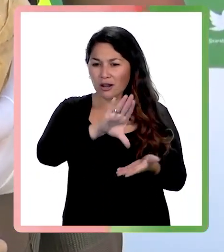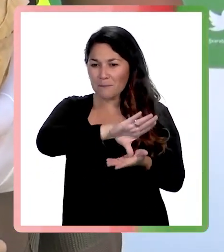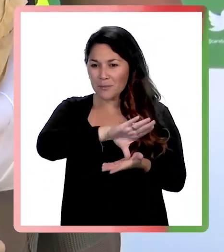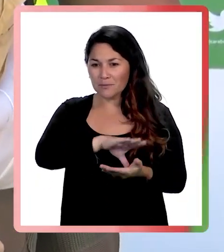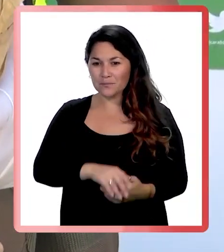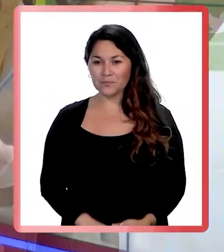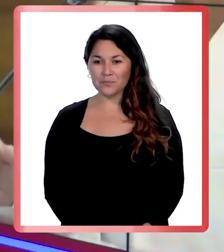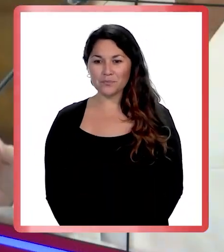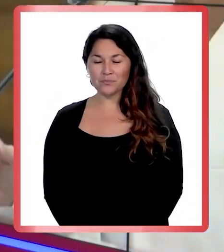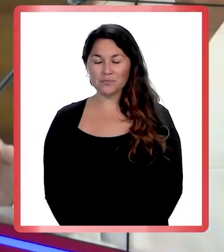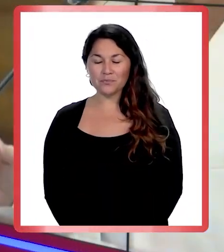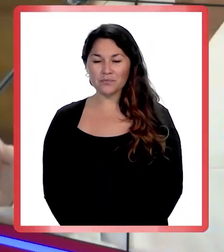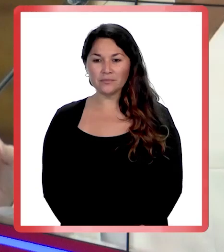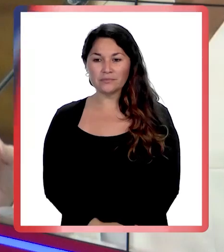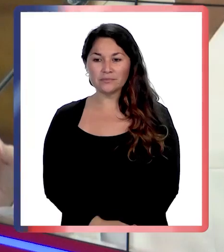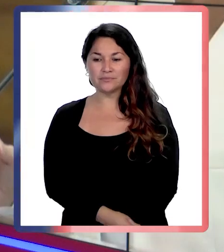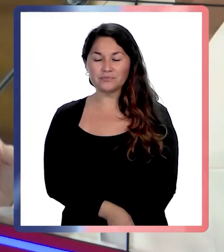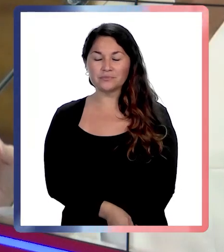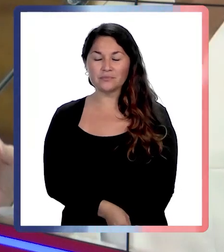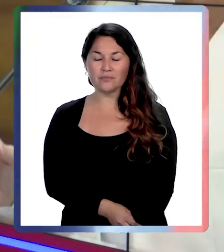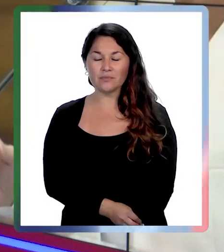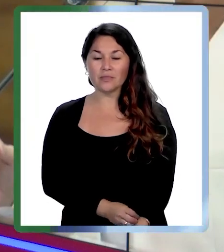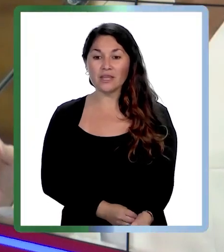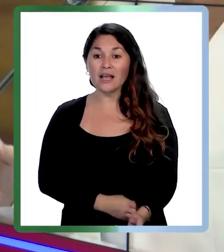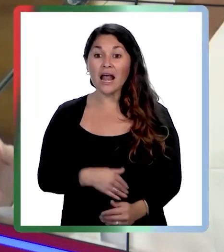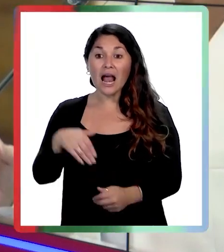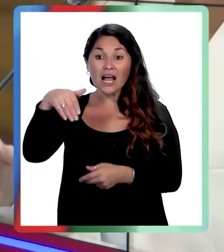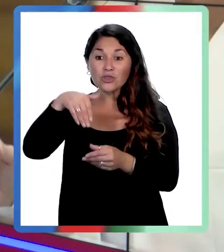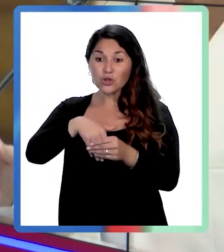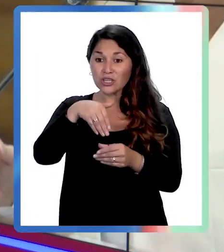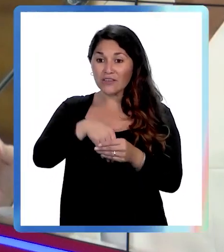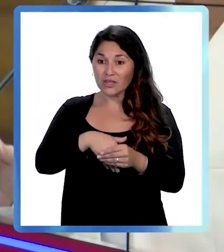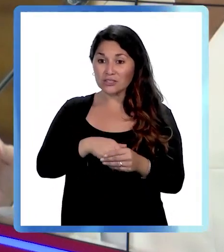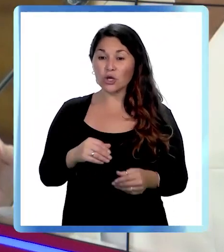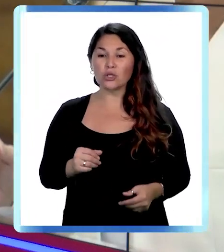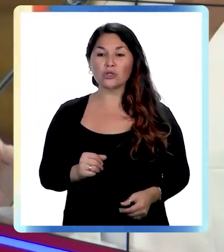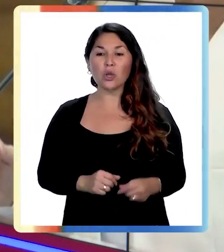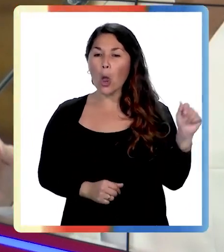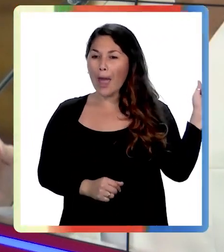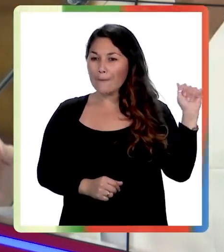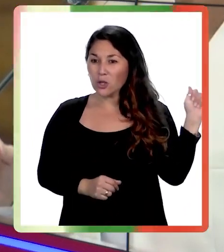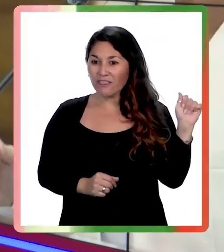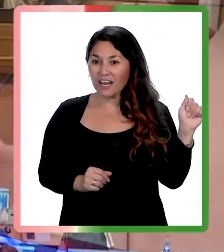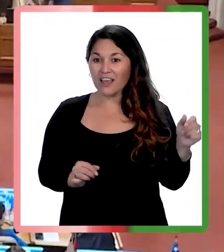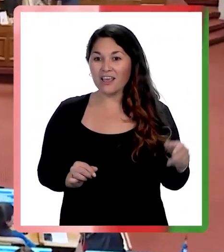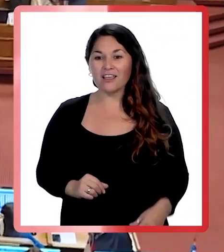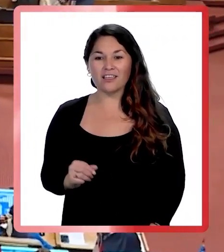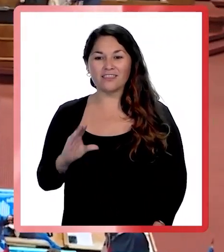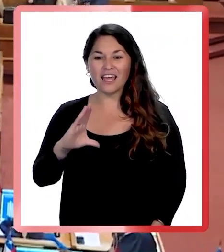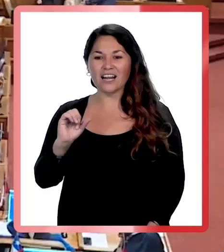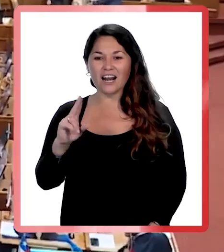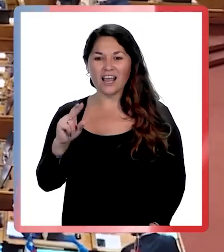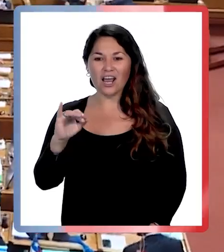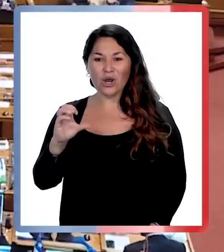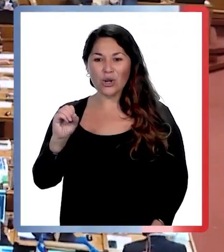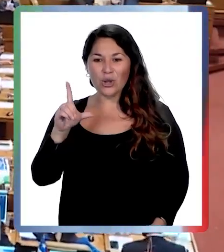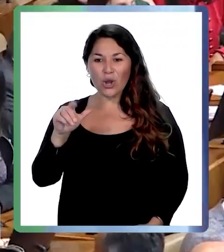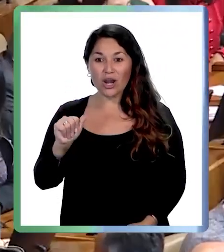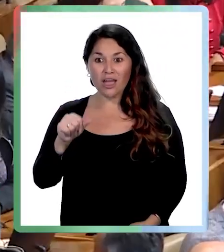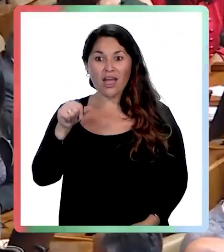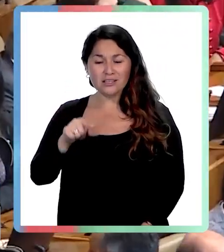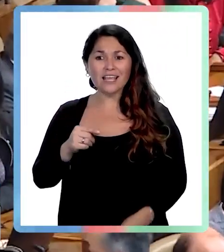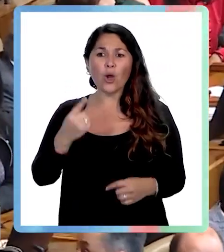región. Y tras una reñida votación, la diputada del Partido Comunista Carol Cariola se impuso por un voto